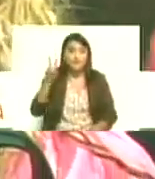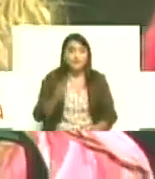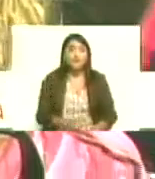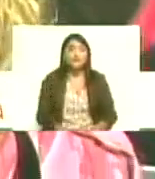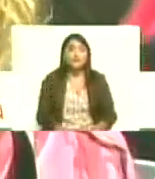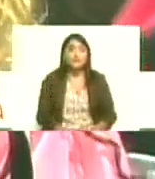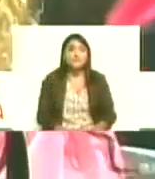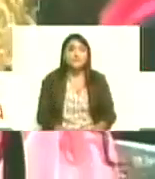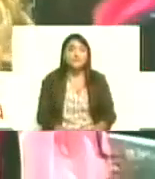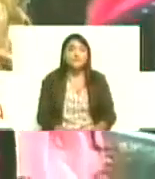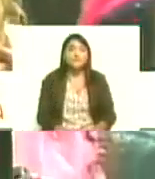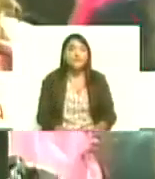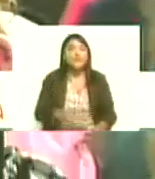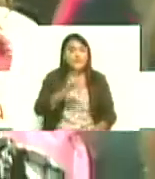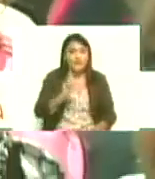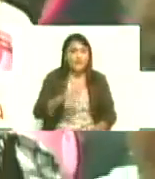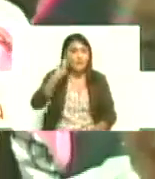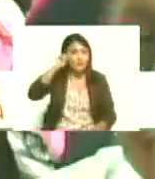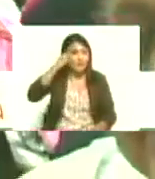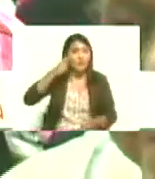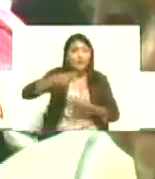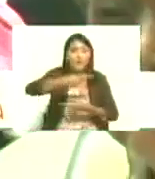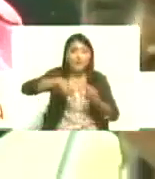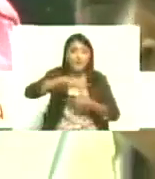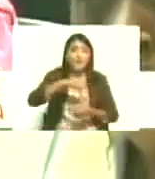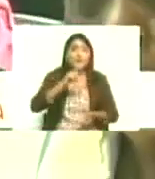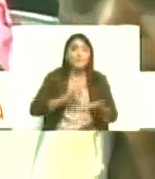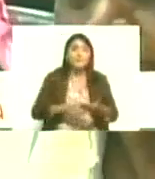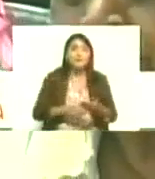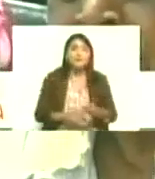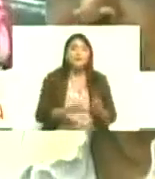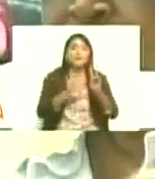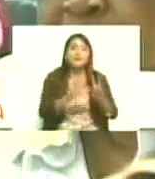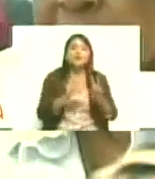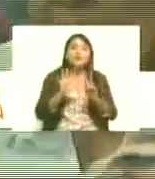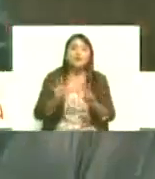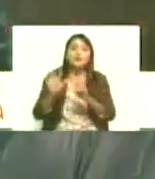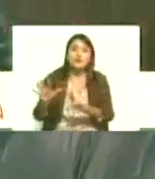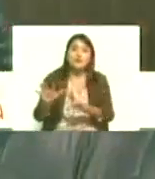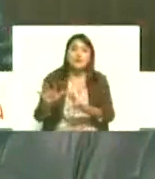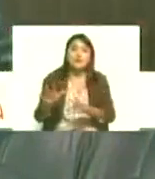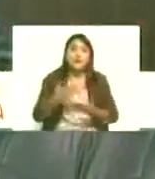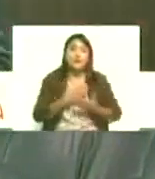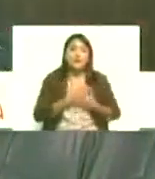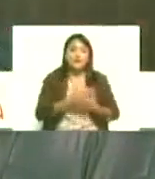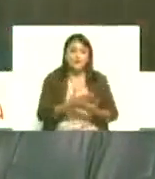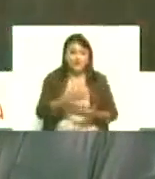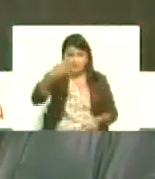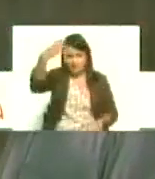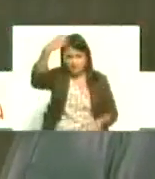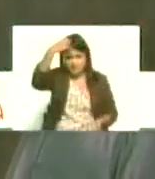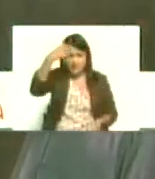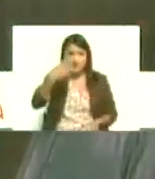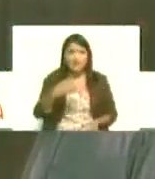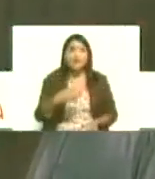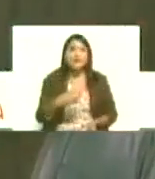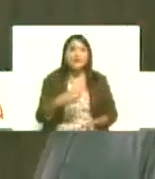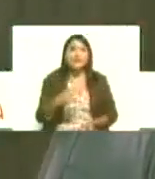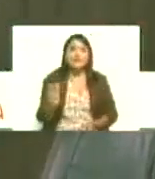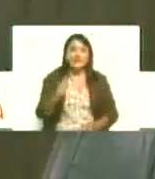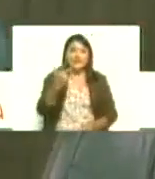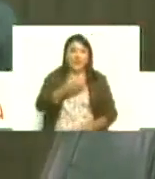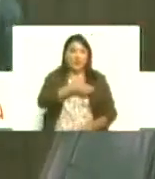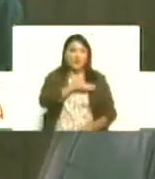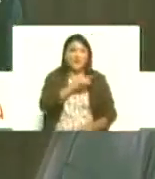debo recordar, desde 1777, por voluntad de Carlos III, y como hemos probado en la